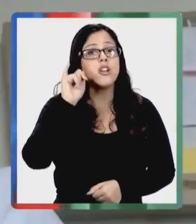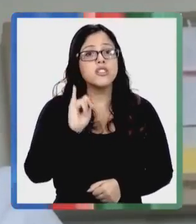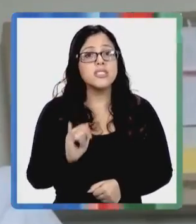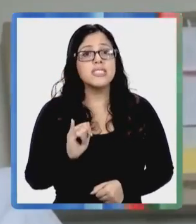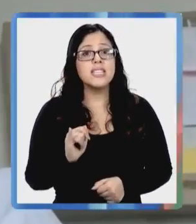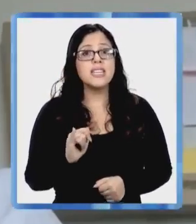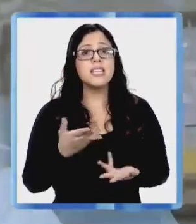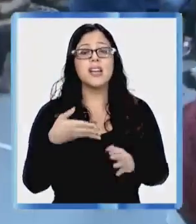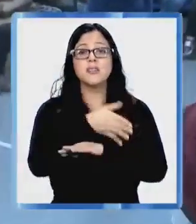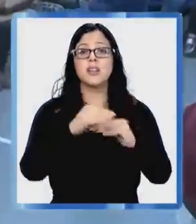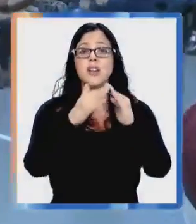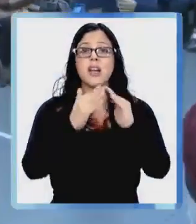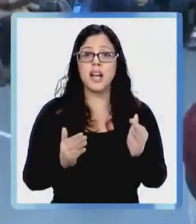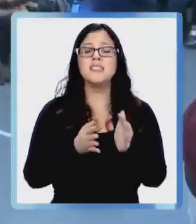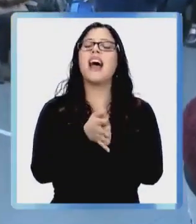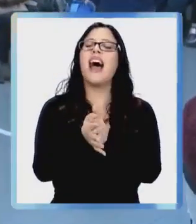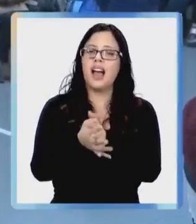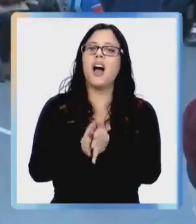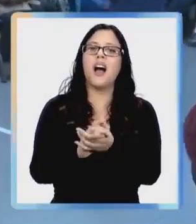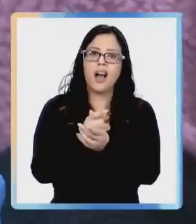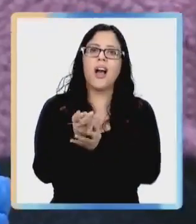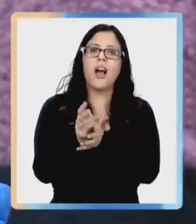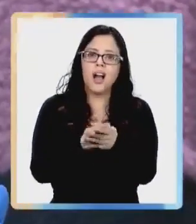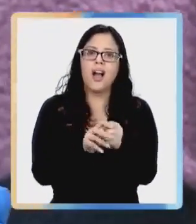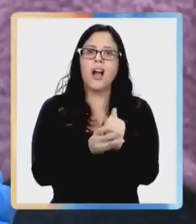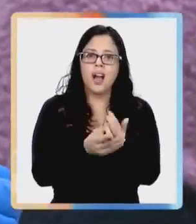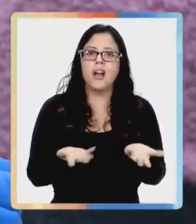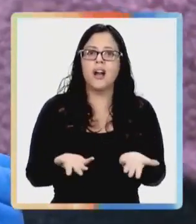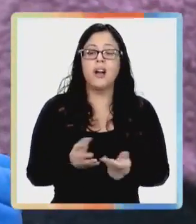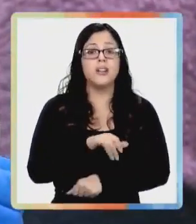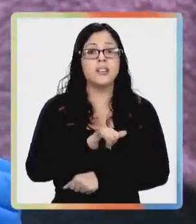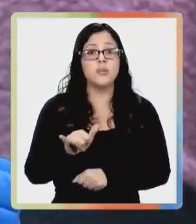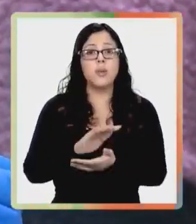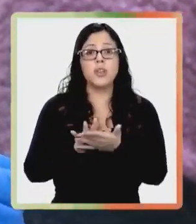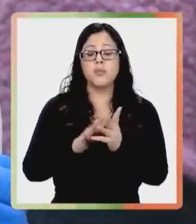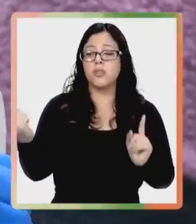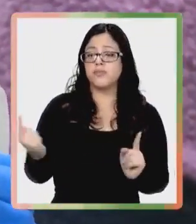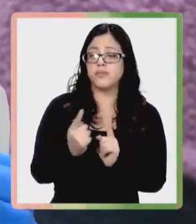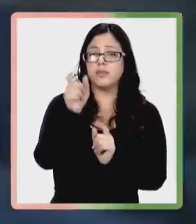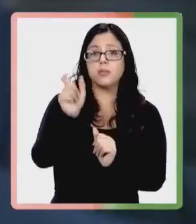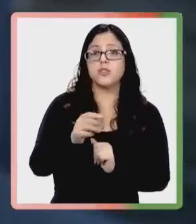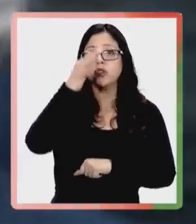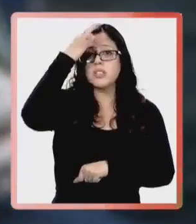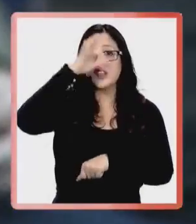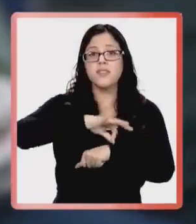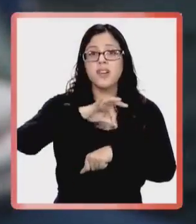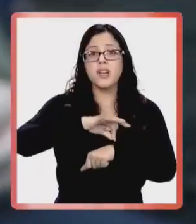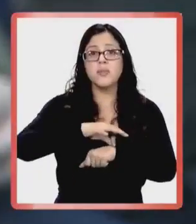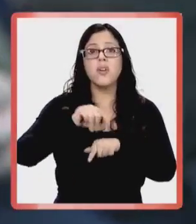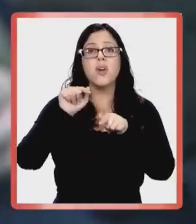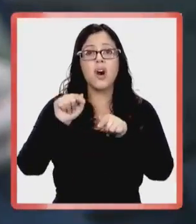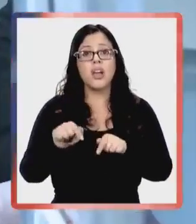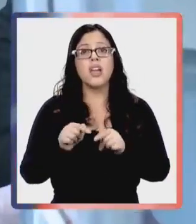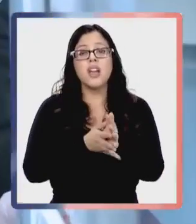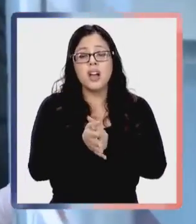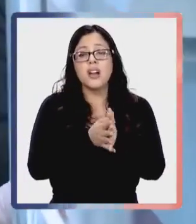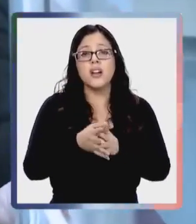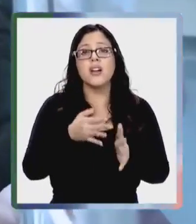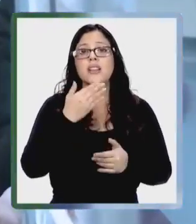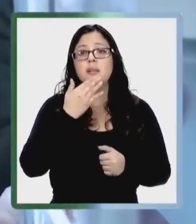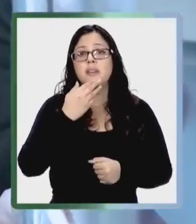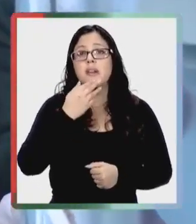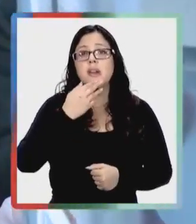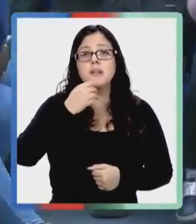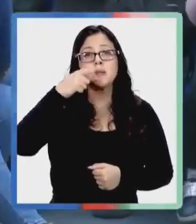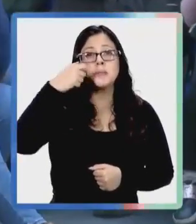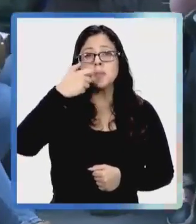el hábito de llegar a nuestra casa, lavarnos las manos. Después que nos acerquemos a una persona enferma, lavarnos las manos. Después de limpiar